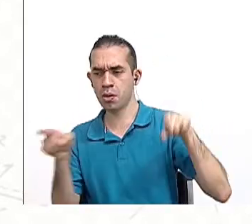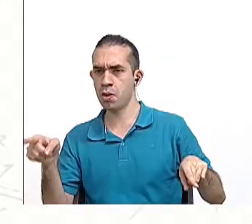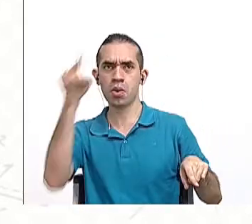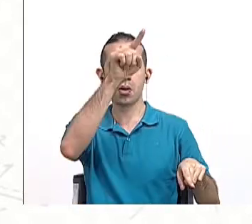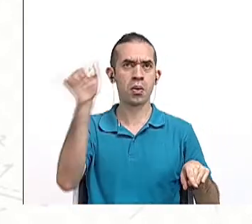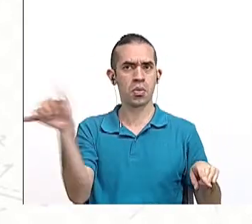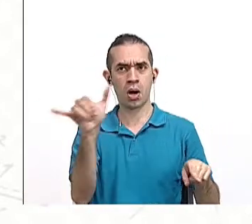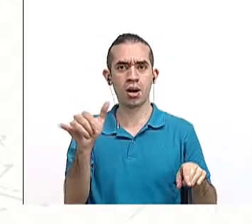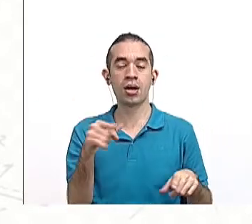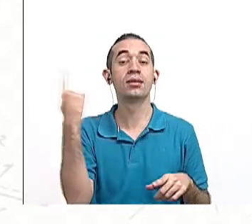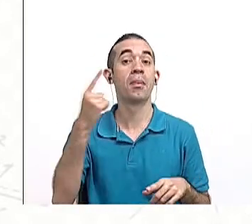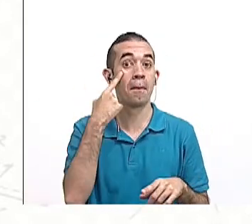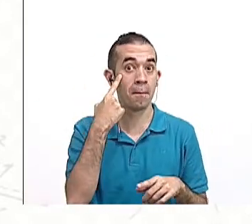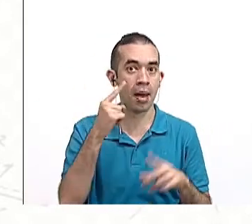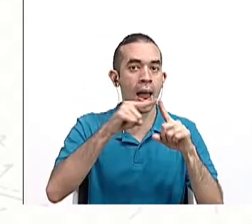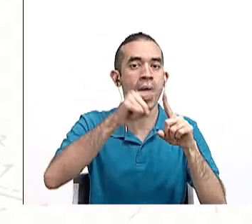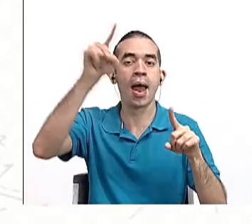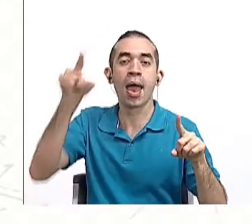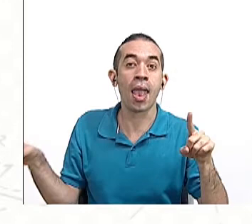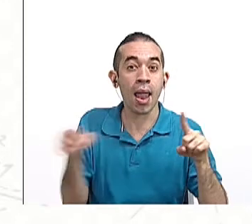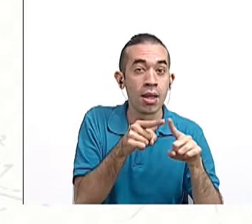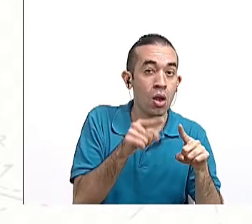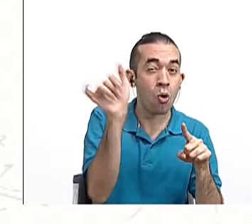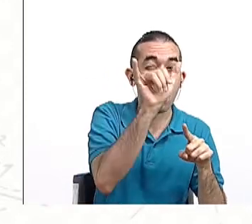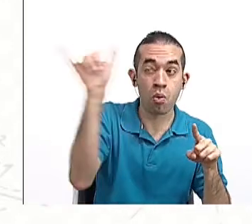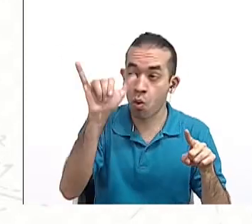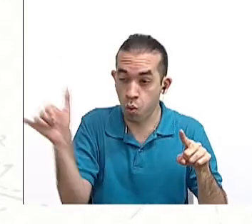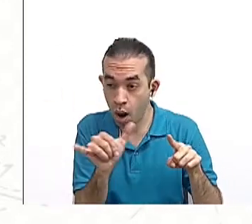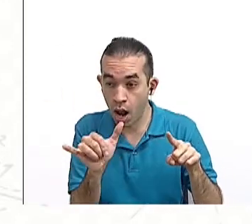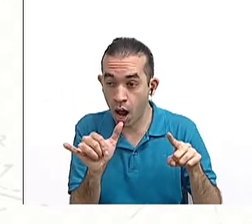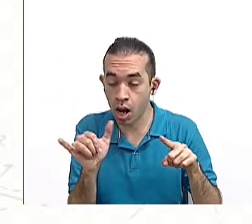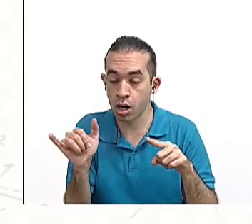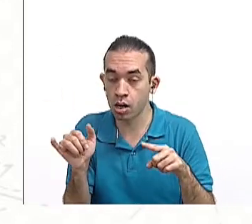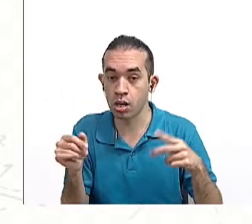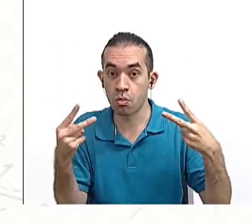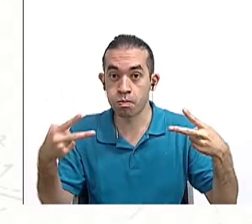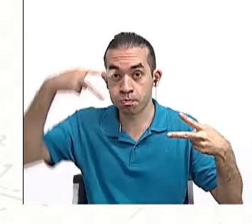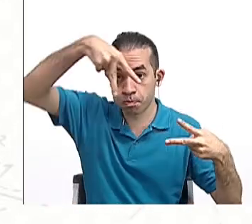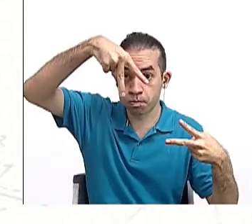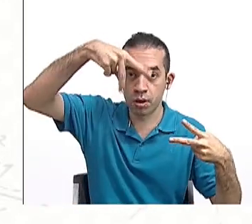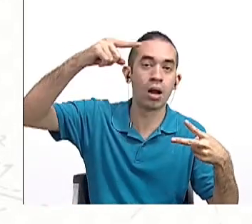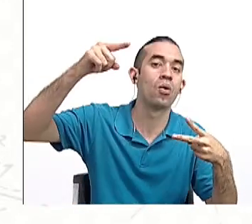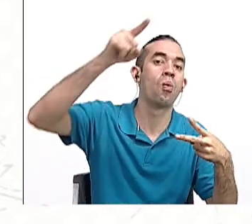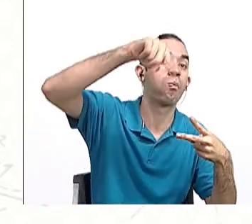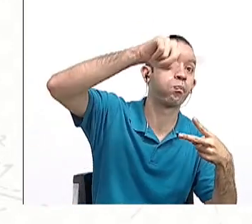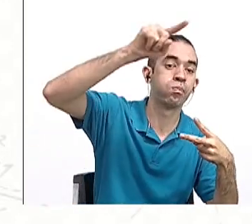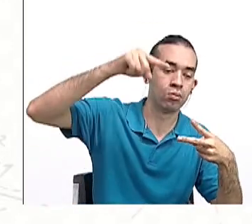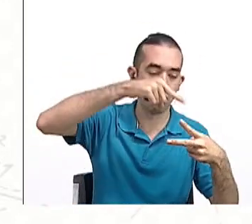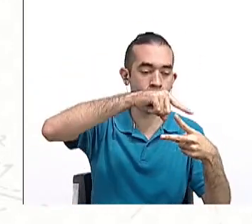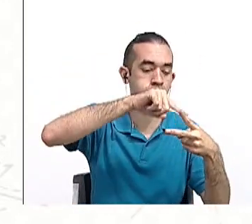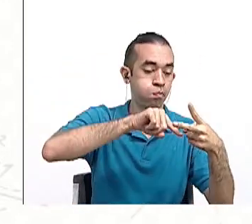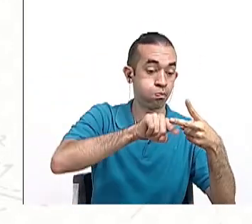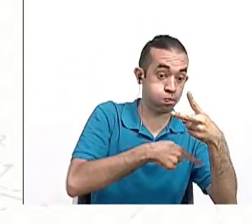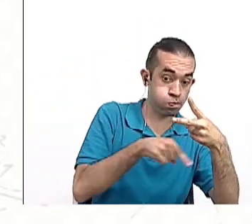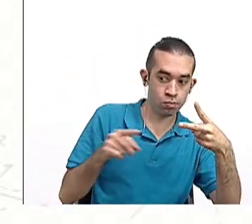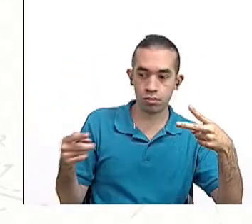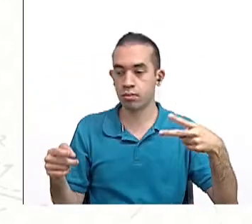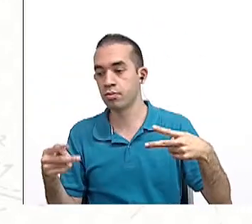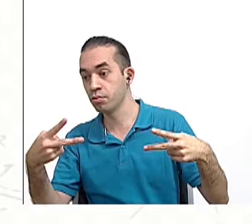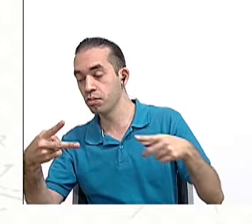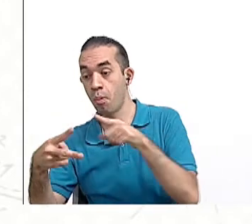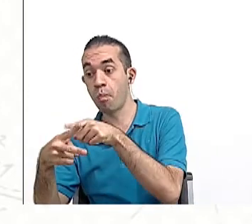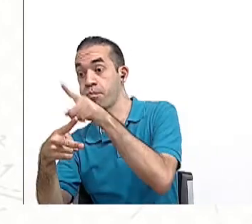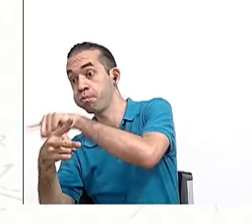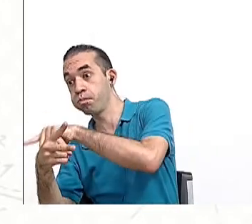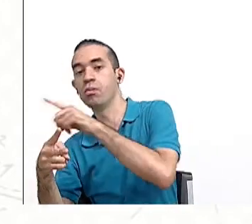triángulo equilátero escuchen bien van a ser congruentes y siempre van a medir 120 grados